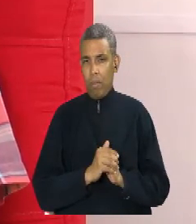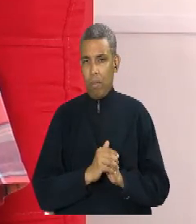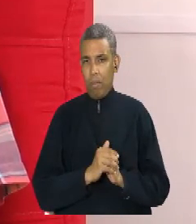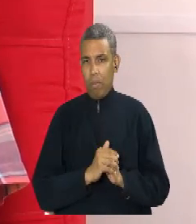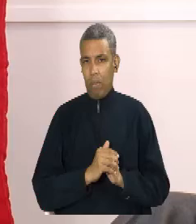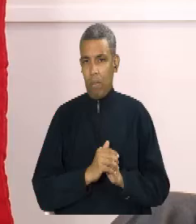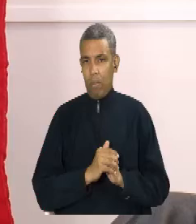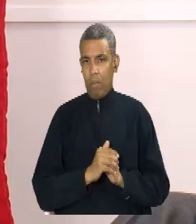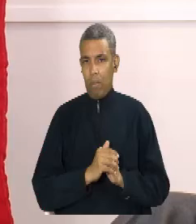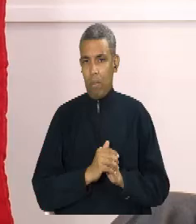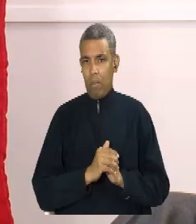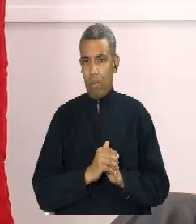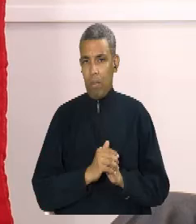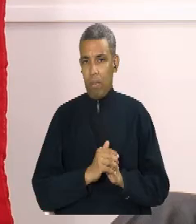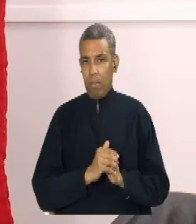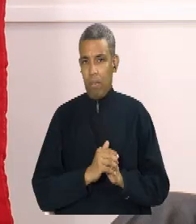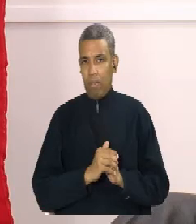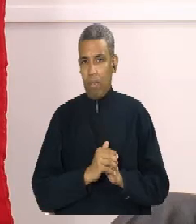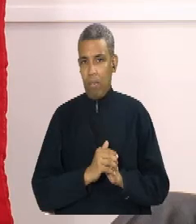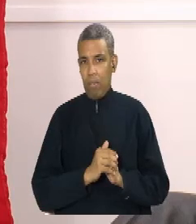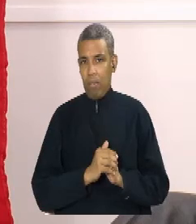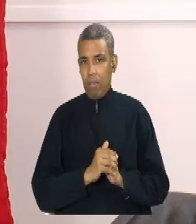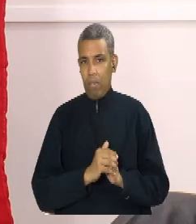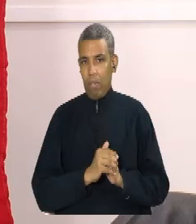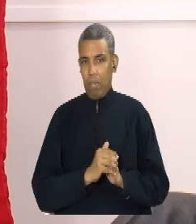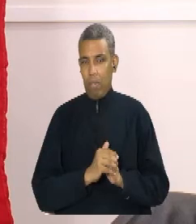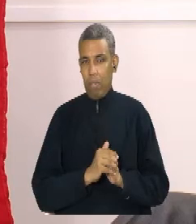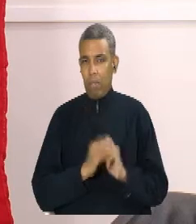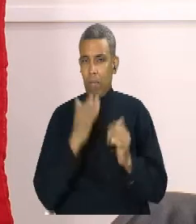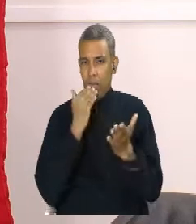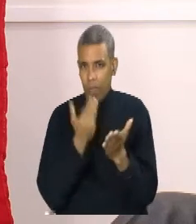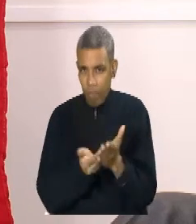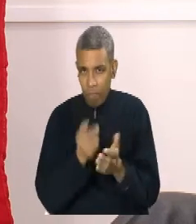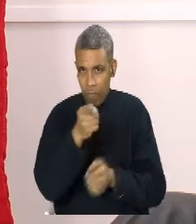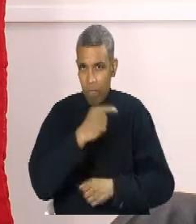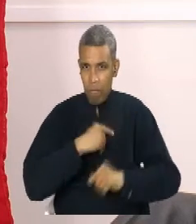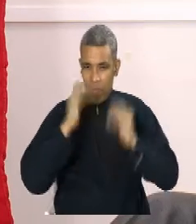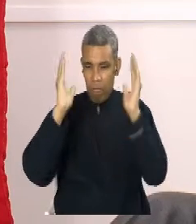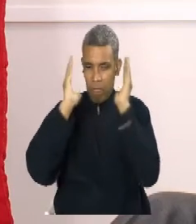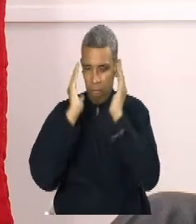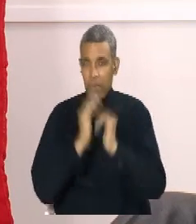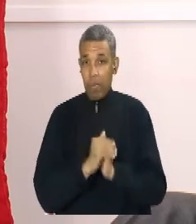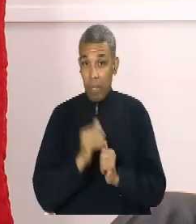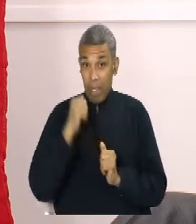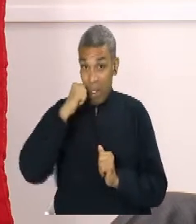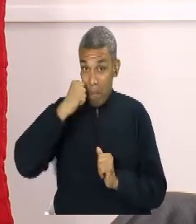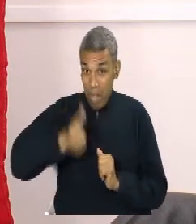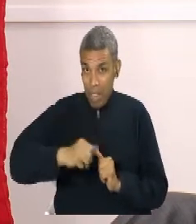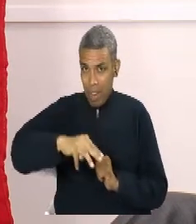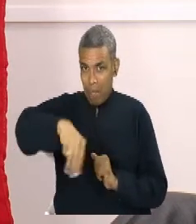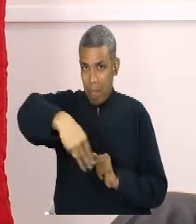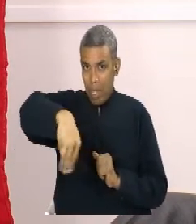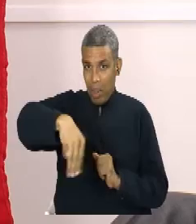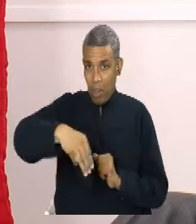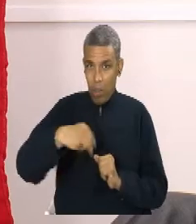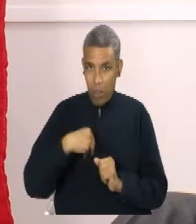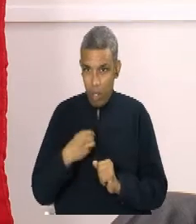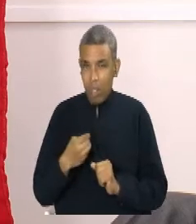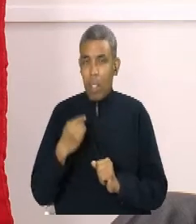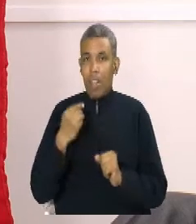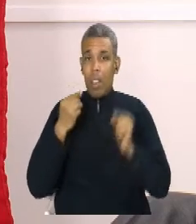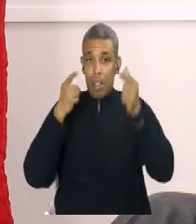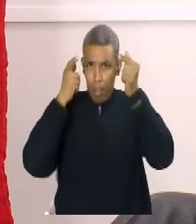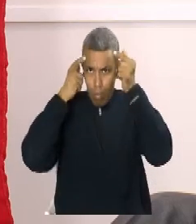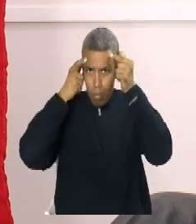listo a ustedes amables televidentes muy amables por acompañarnos les recuerdo mañana miércoles con a pedir de boca y las